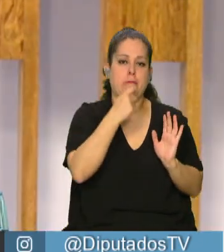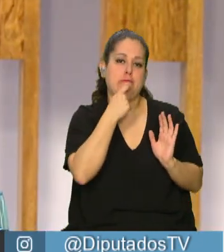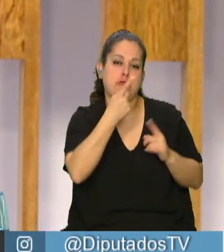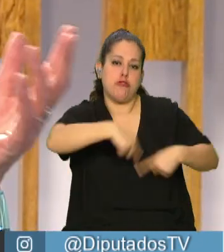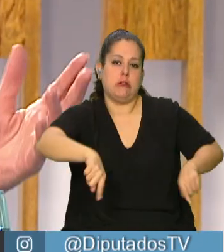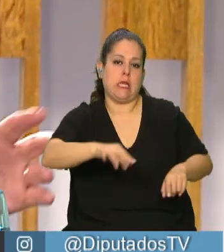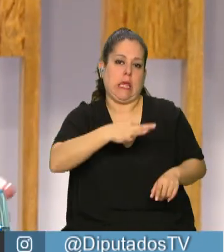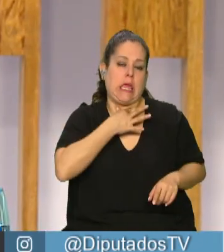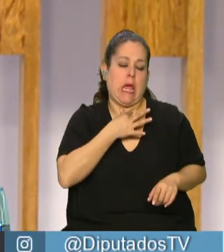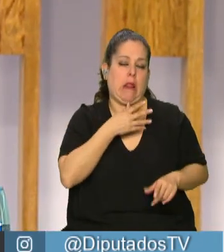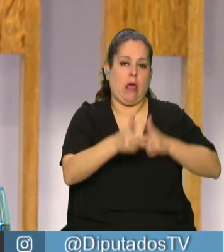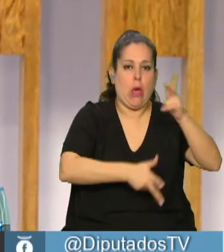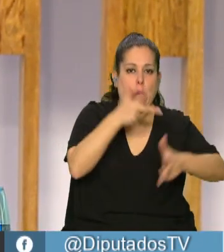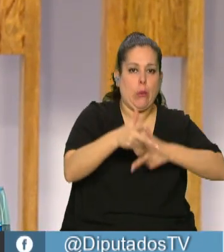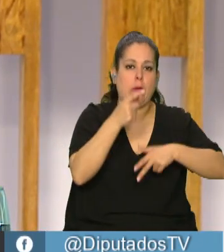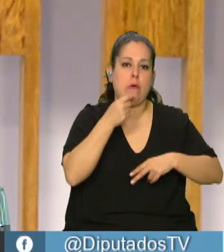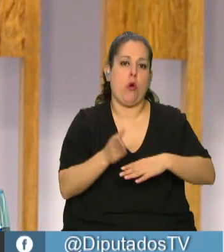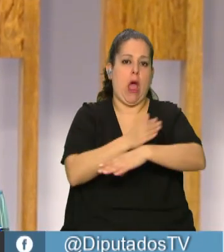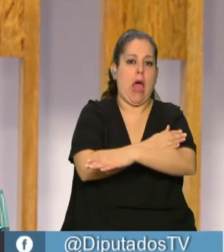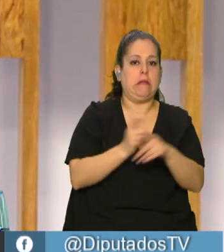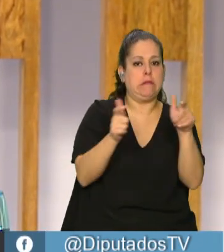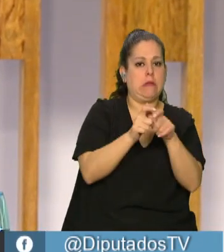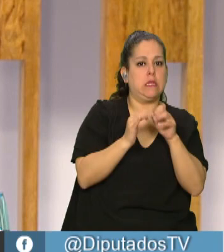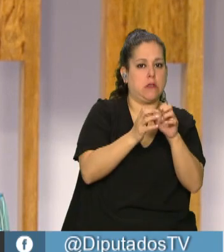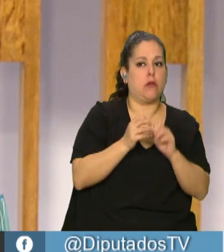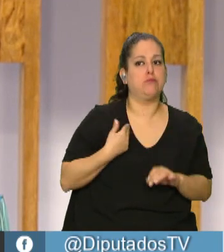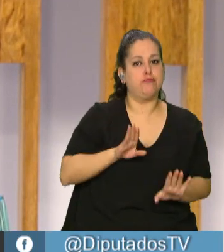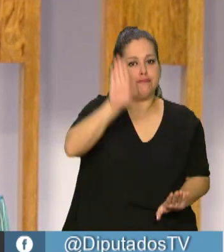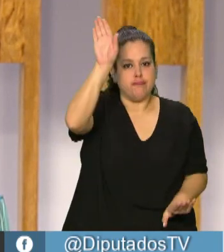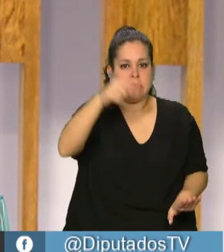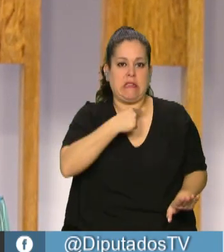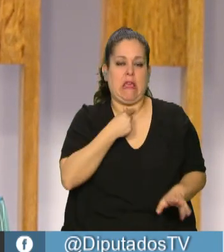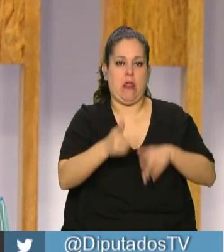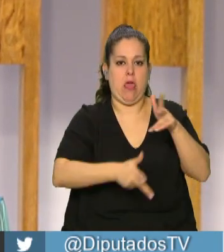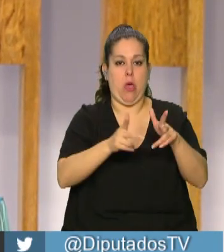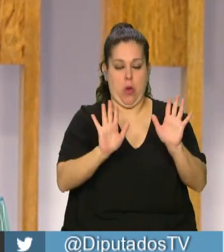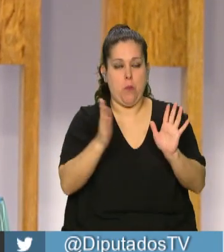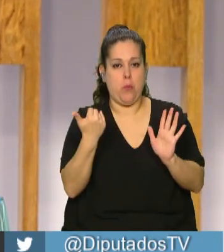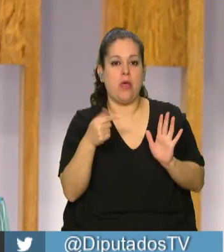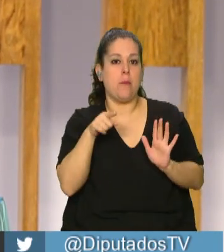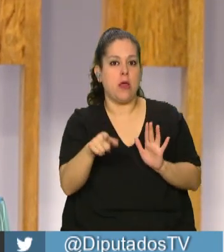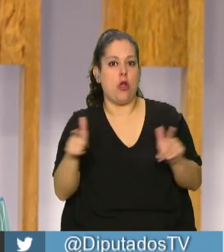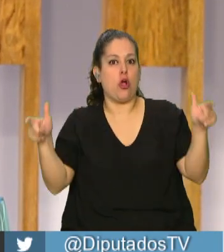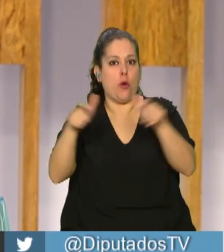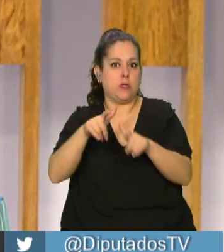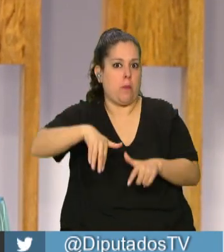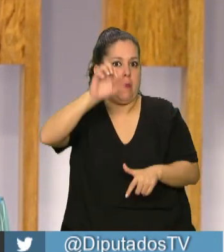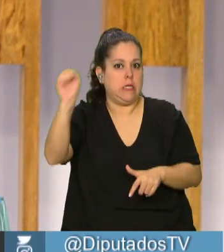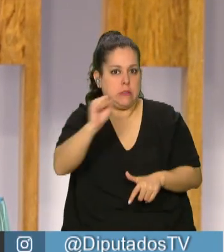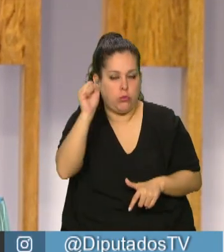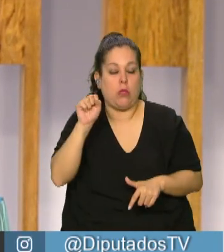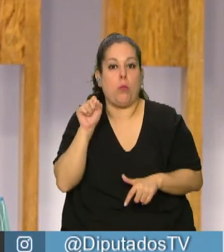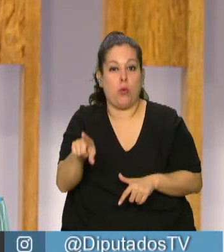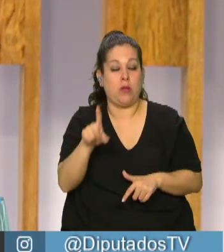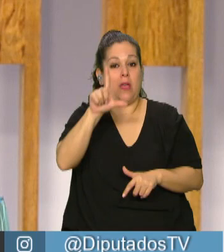pueden haber sido pedidas en una sesión anterior. Pero de todas maneras es la comisión, digamos, más importante de la Cámara, porque proyecta, como